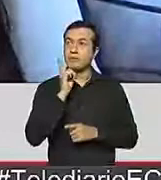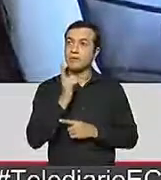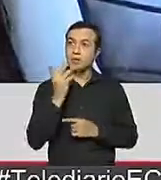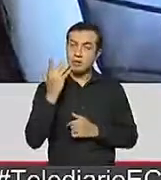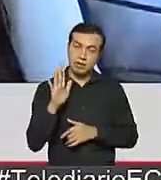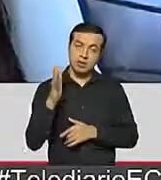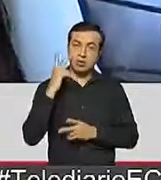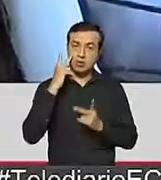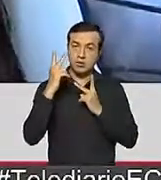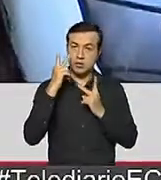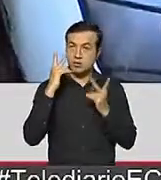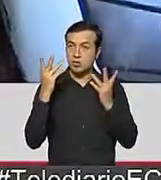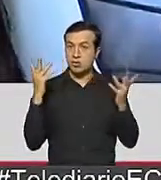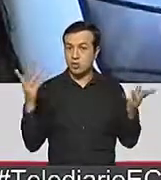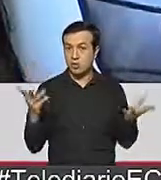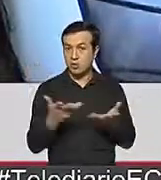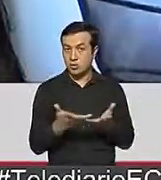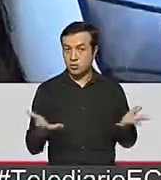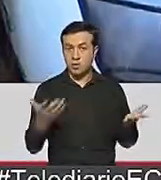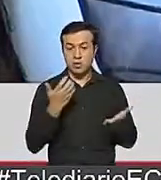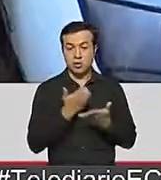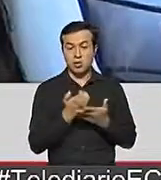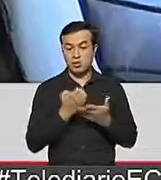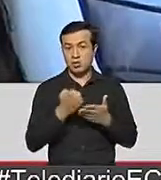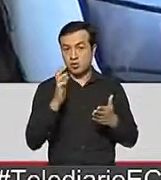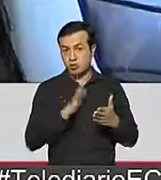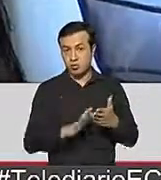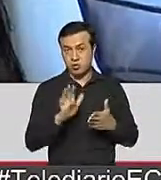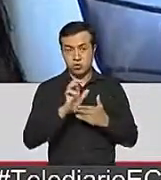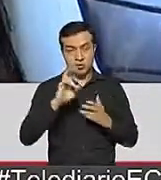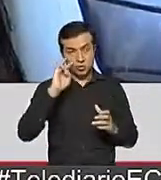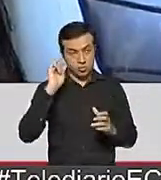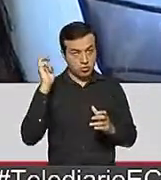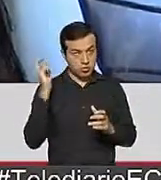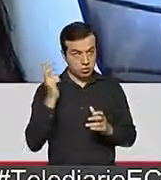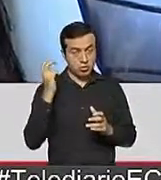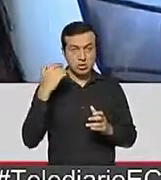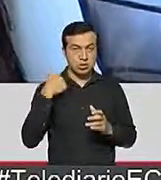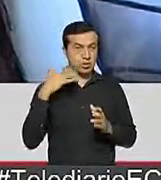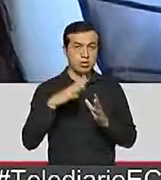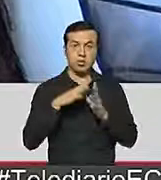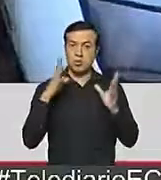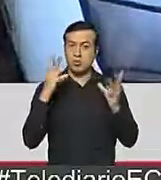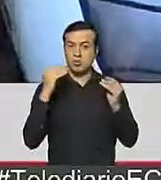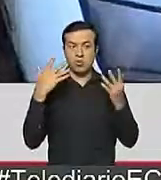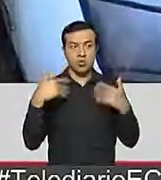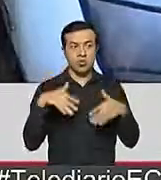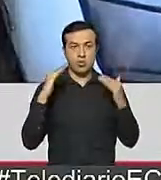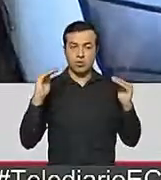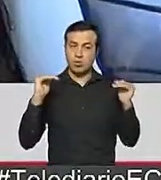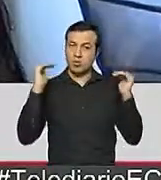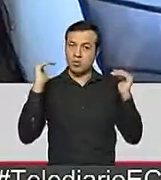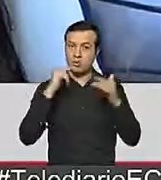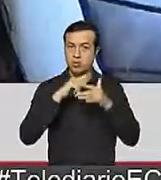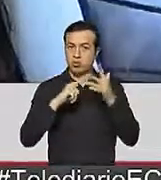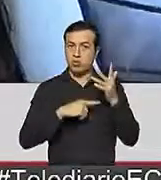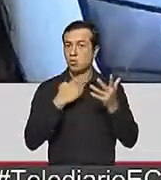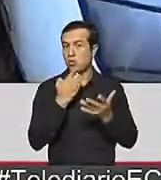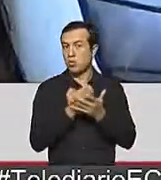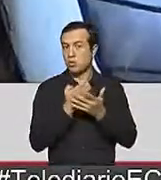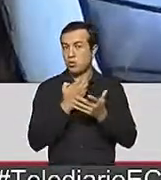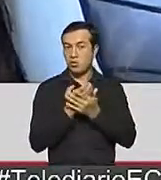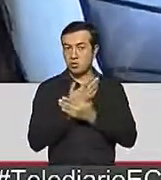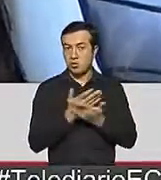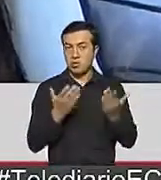se ha basado la economía del país en el turismo, tenemos un gran potencial para basar nuestra economía también en